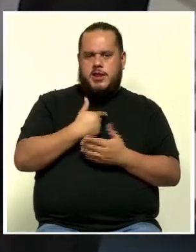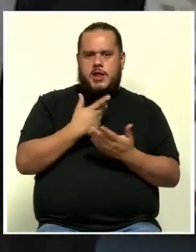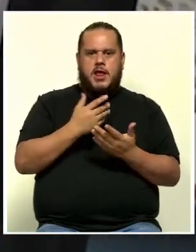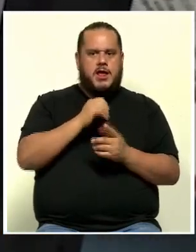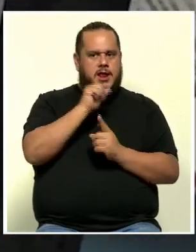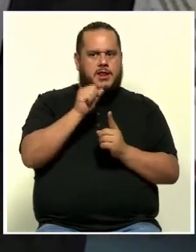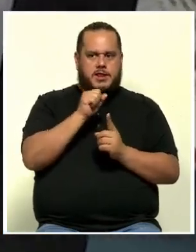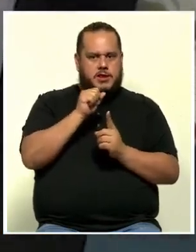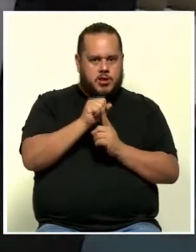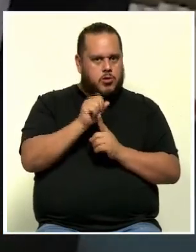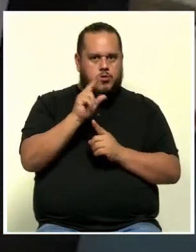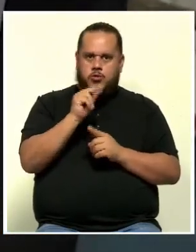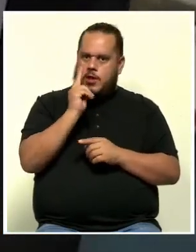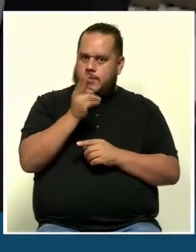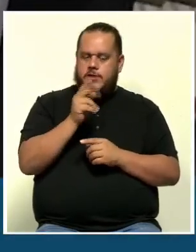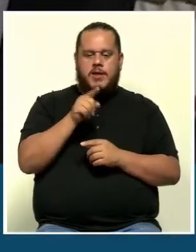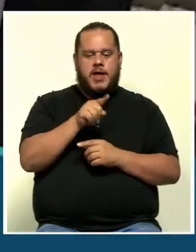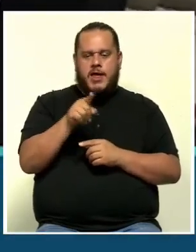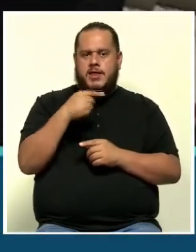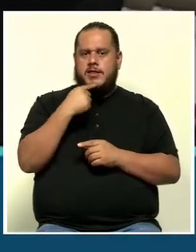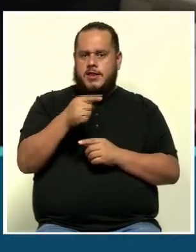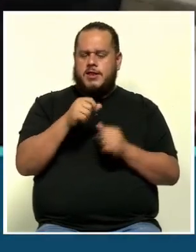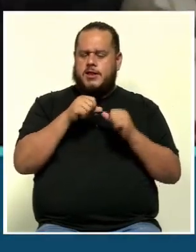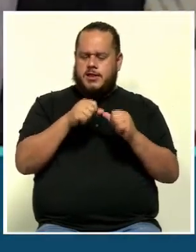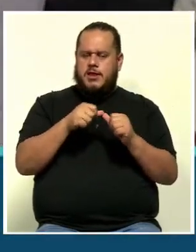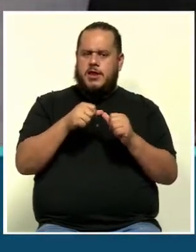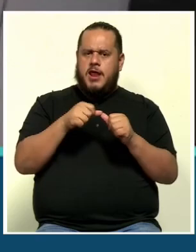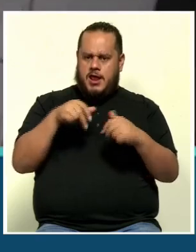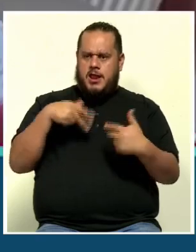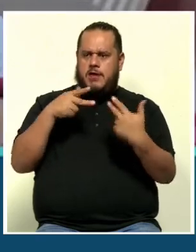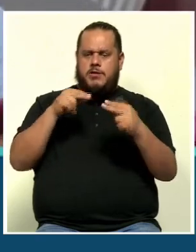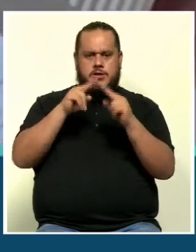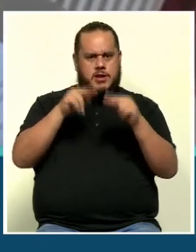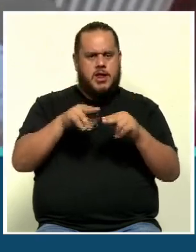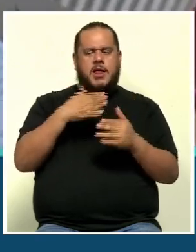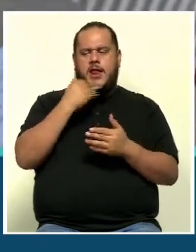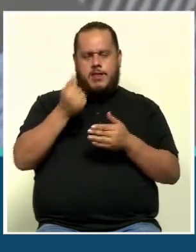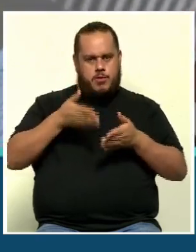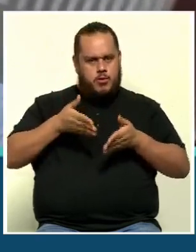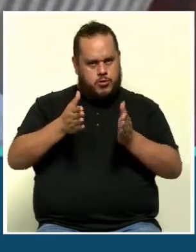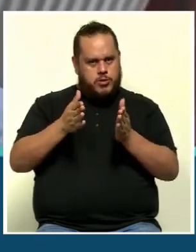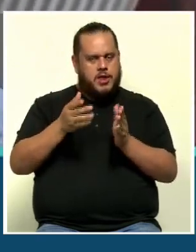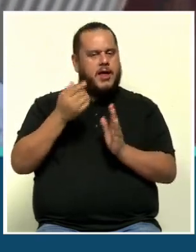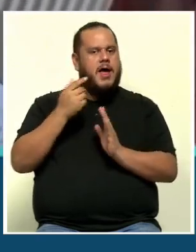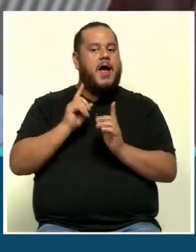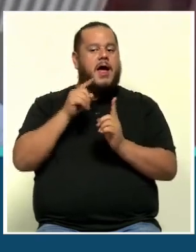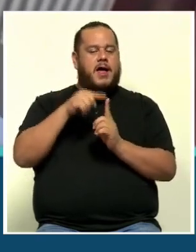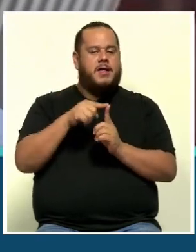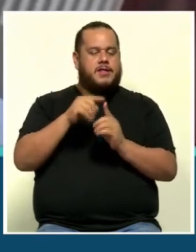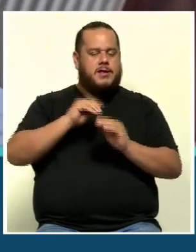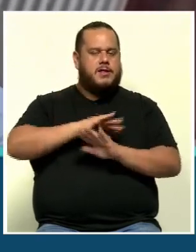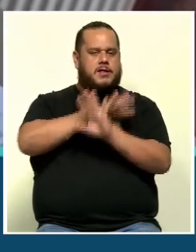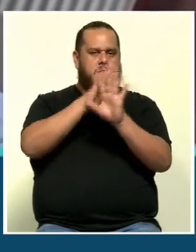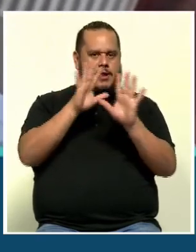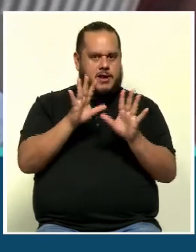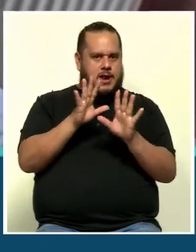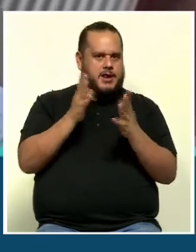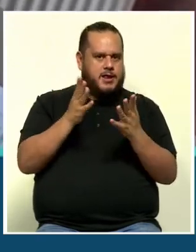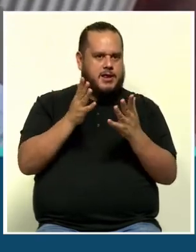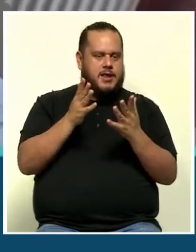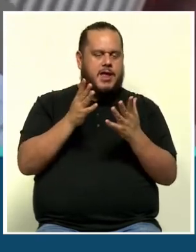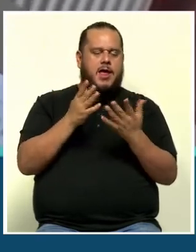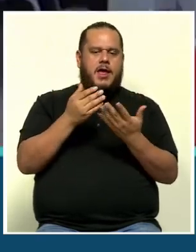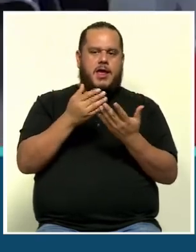es la misma, estas aseguran que seguir en la virtualidad será la mejor ruta, al menos hasta que se aclaren los nublados del día